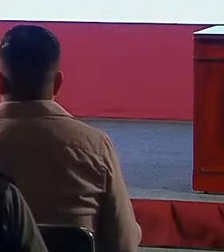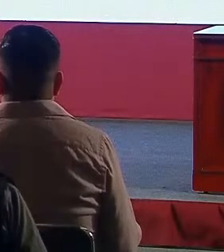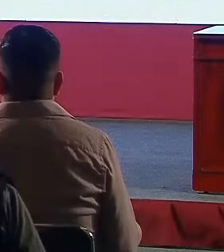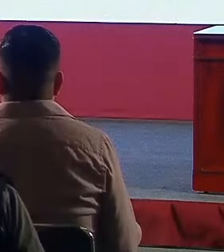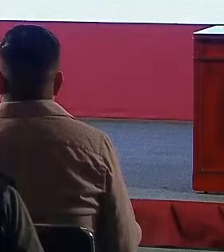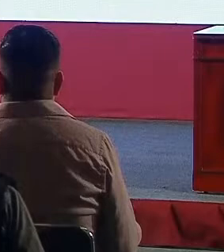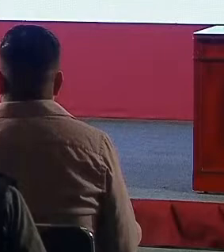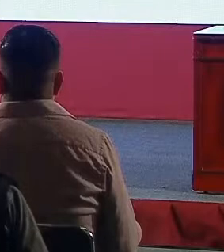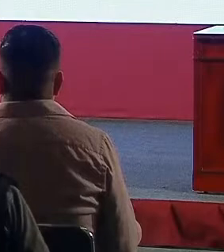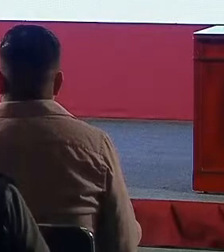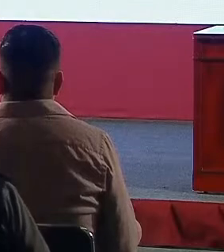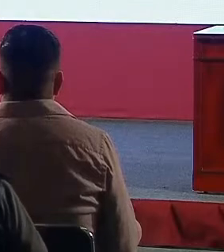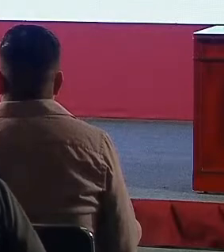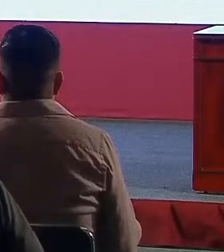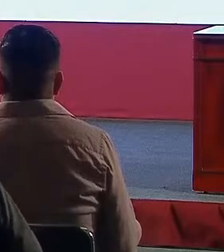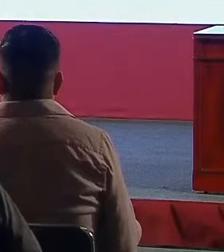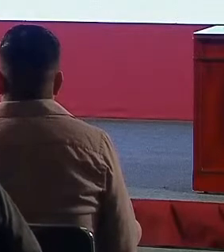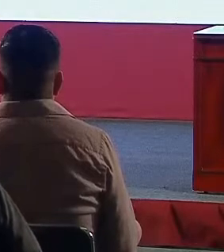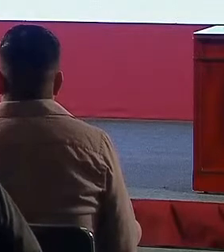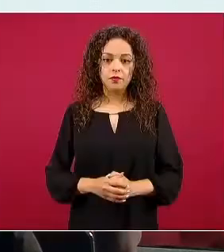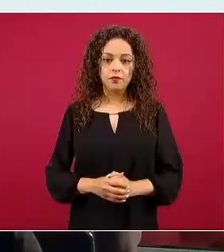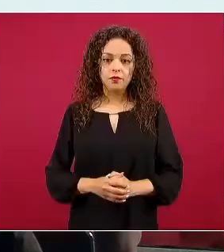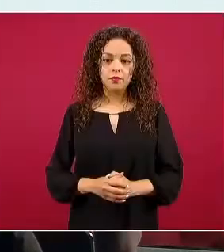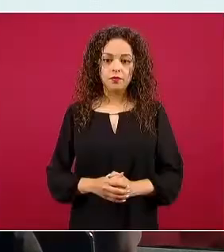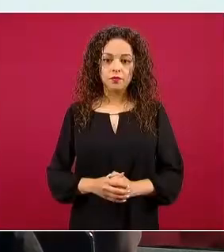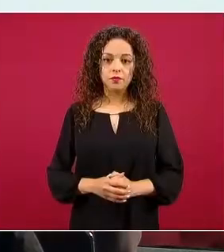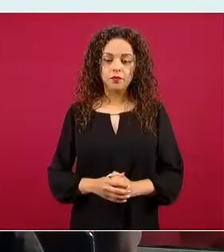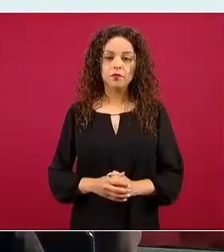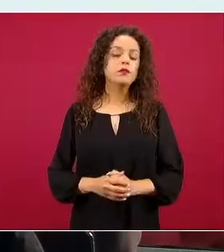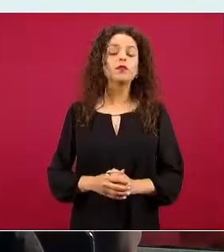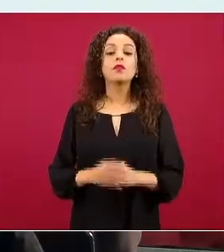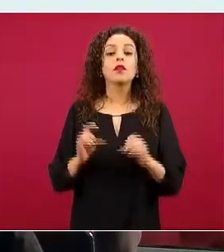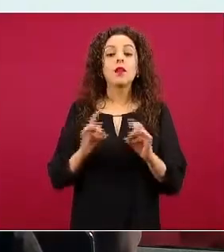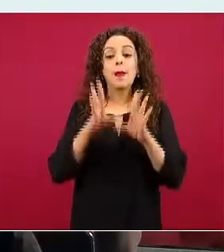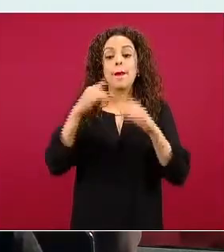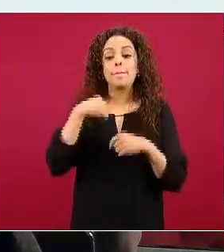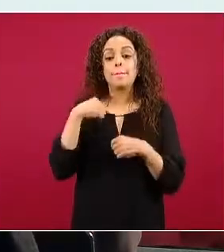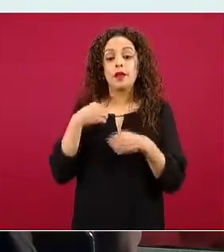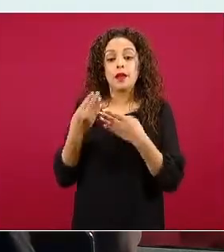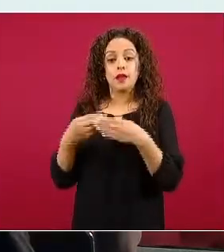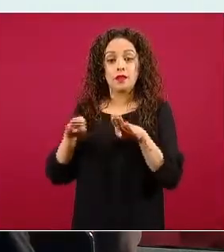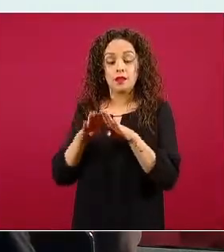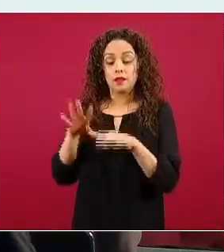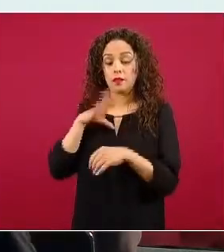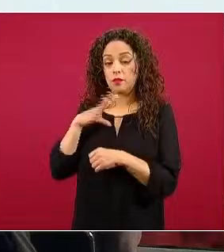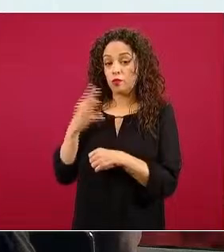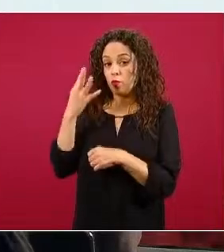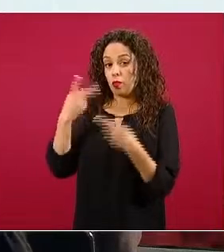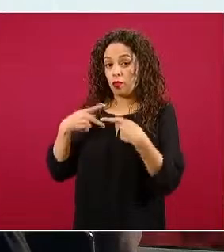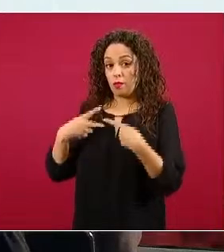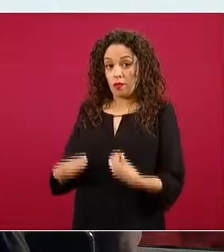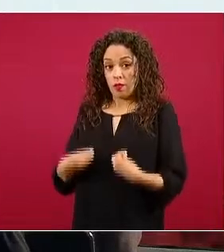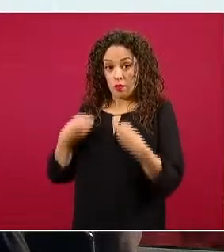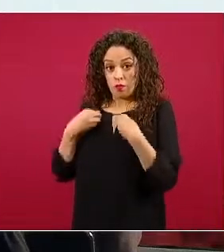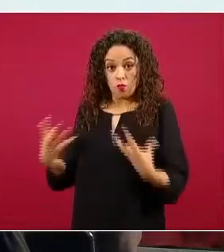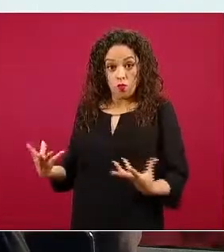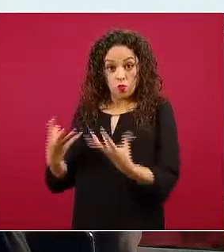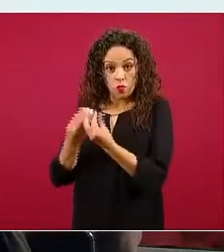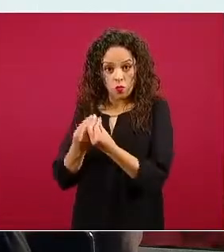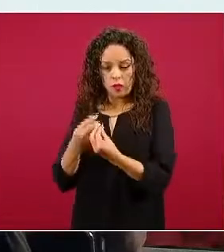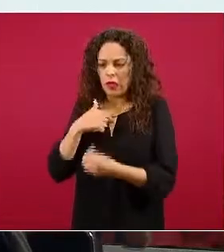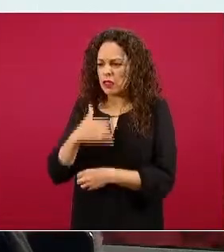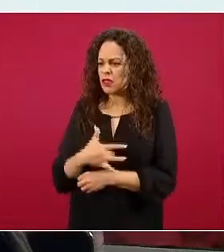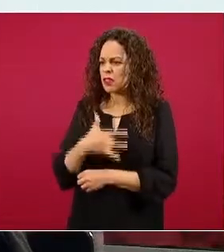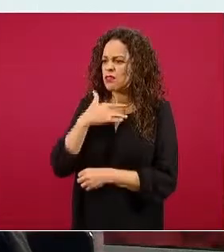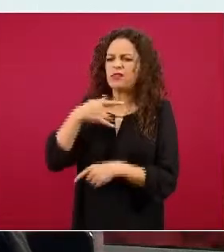mi casa vivimos 4 personas y yo empiezo con síntomas respiratorios, voy y